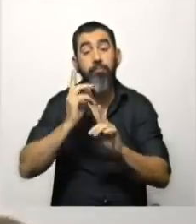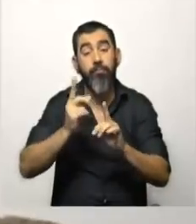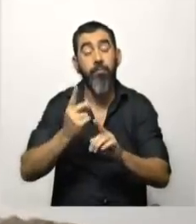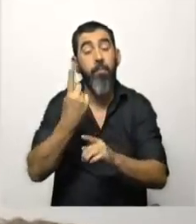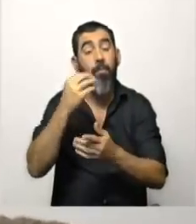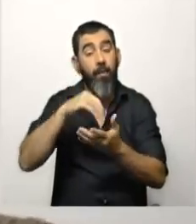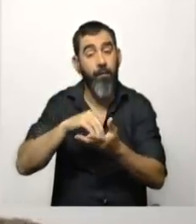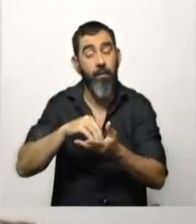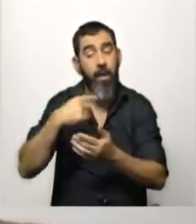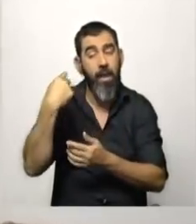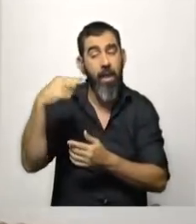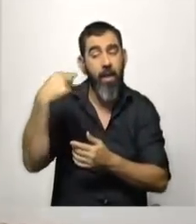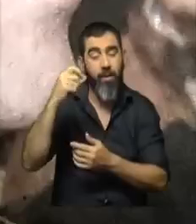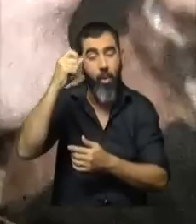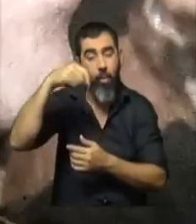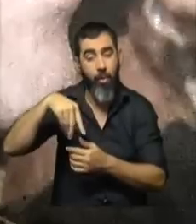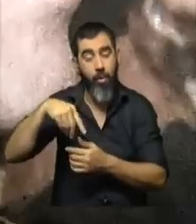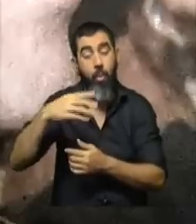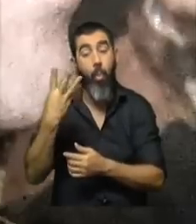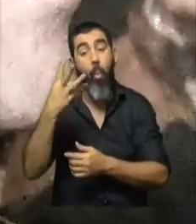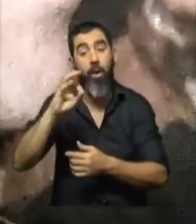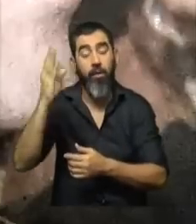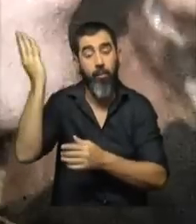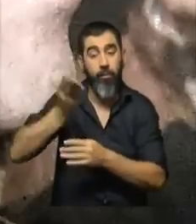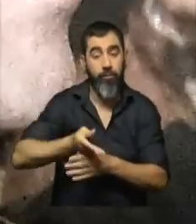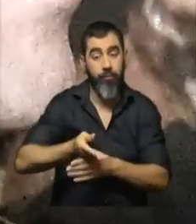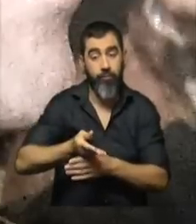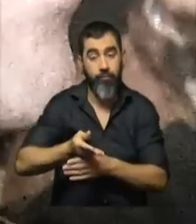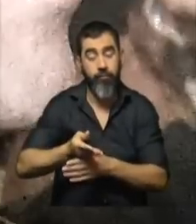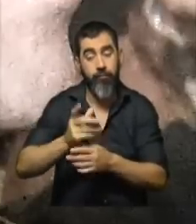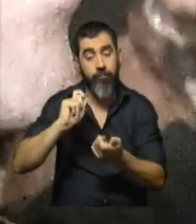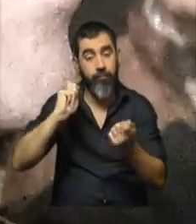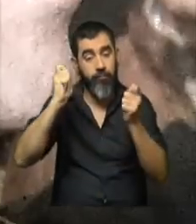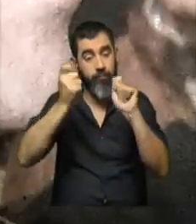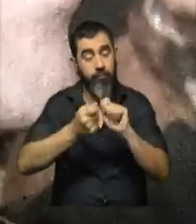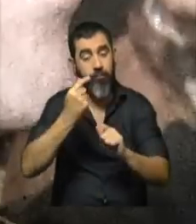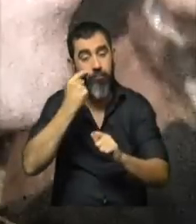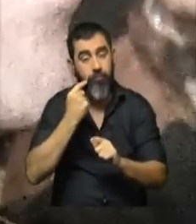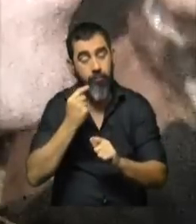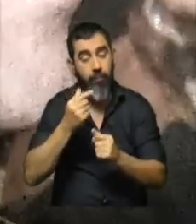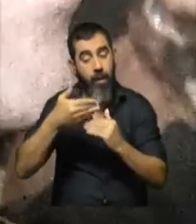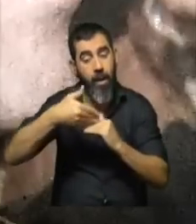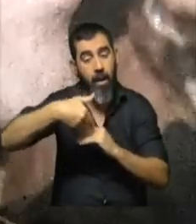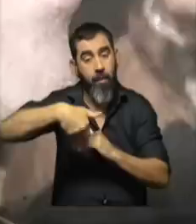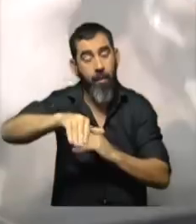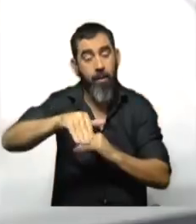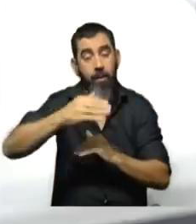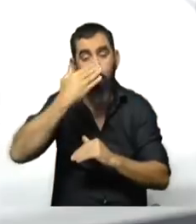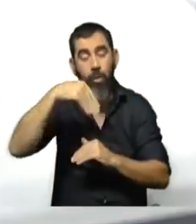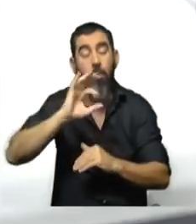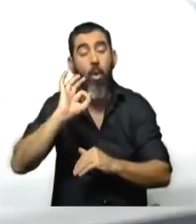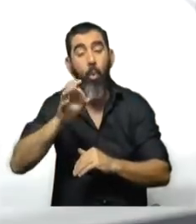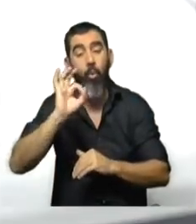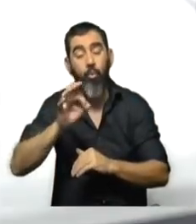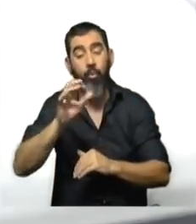primera que las opiniones negativas alcanzan el 40%. Este cambio de tendencia se nota especialmente a partir de la anterior medición de octubre.